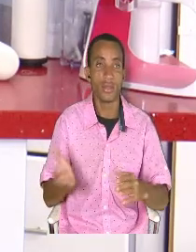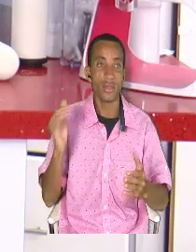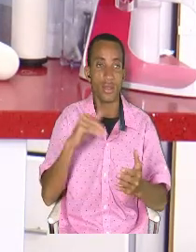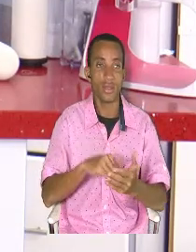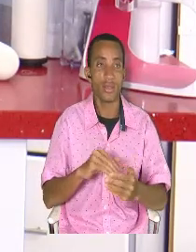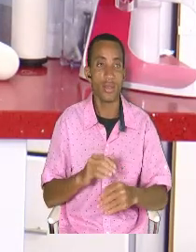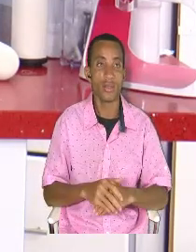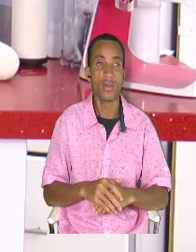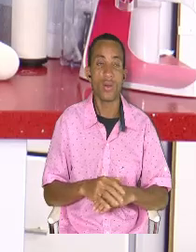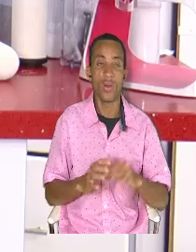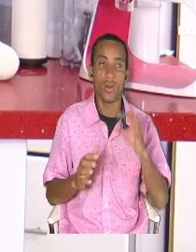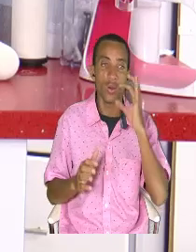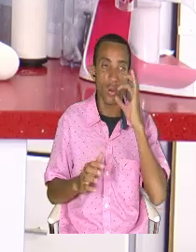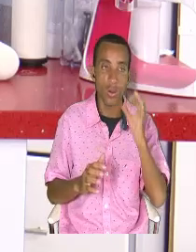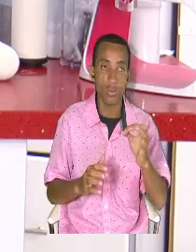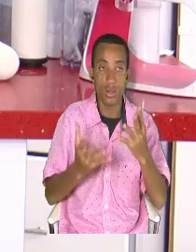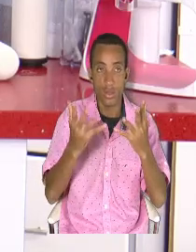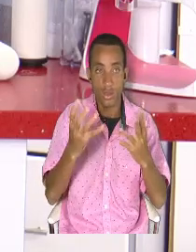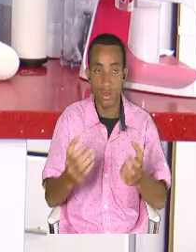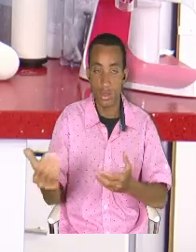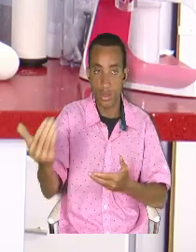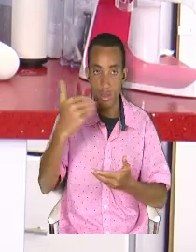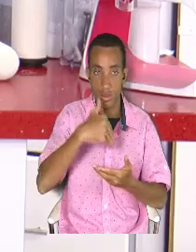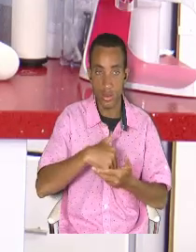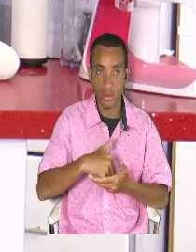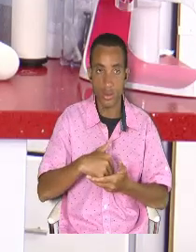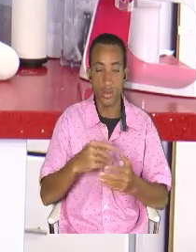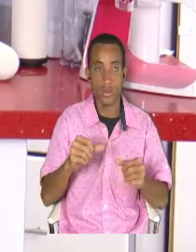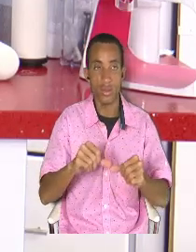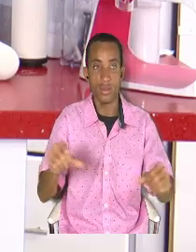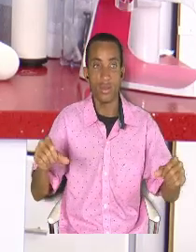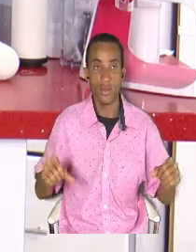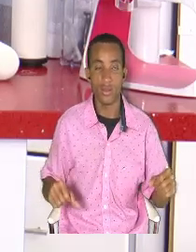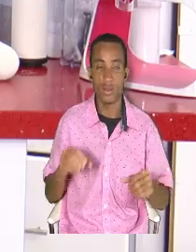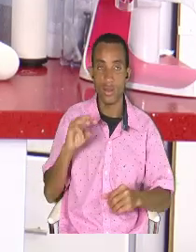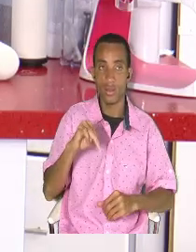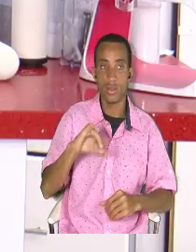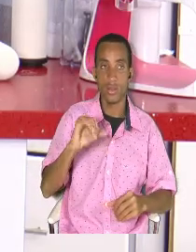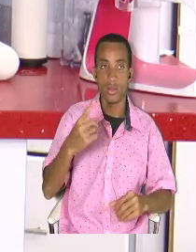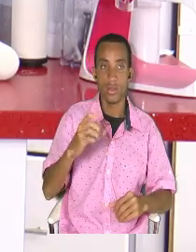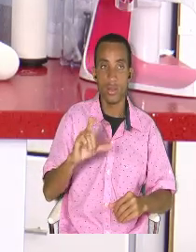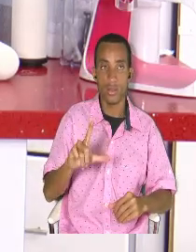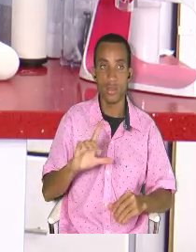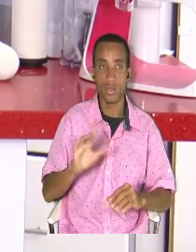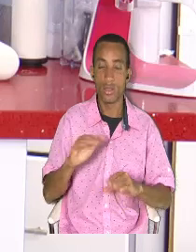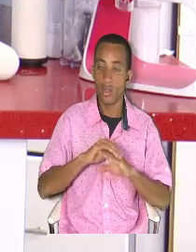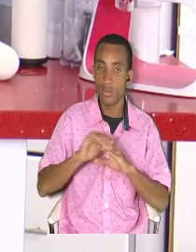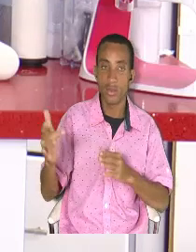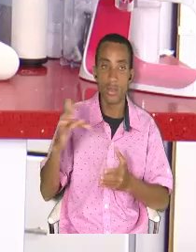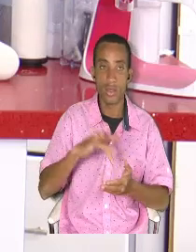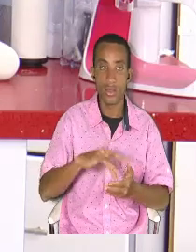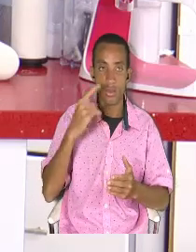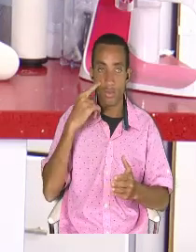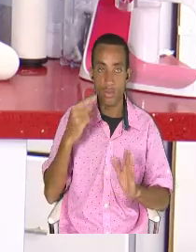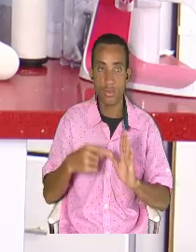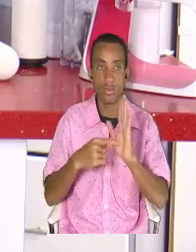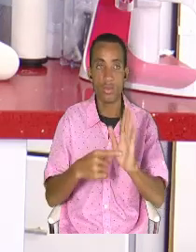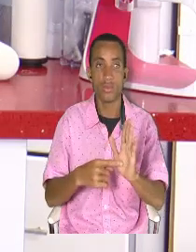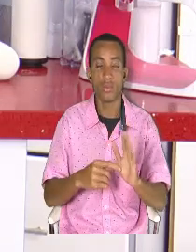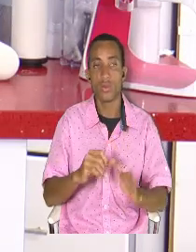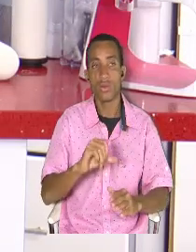al caballero que quiera venir a nuestro set. Sí, hoy tenemos a Don Miguel, sí, pero él viene como nuestro invitado mostrando nuestros productos. Queremos un